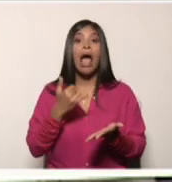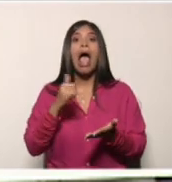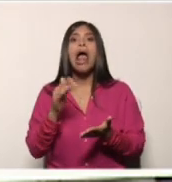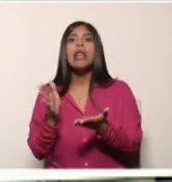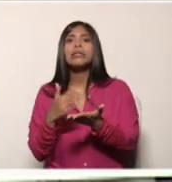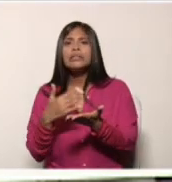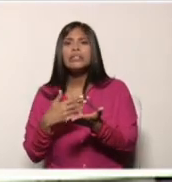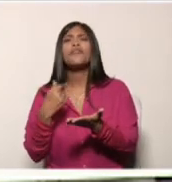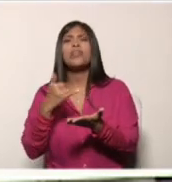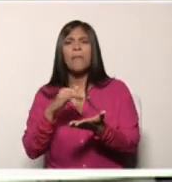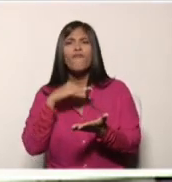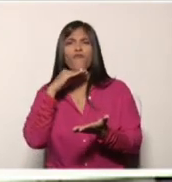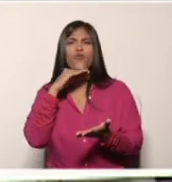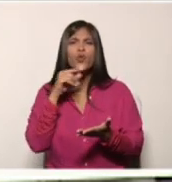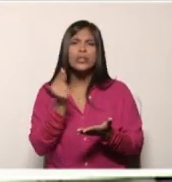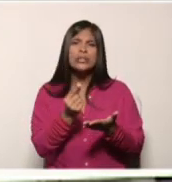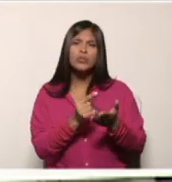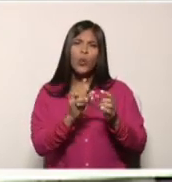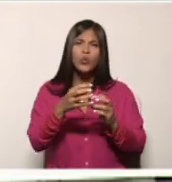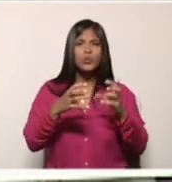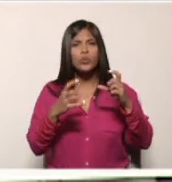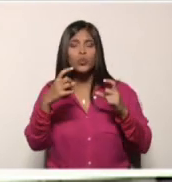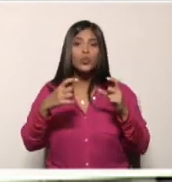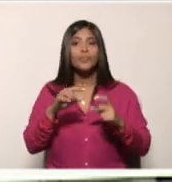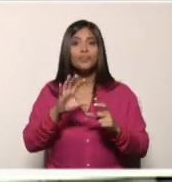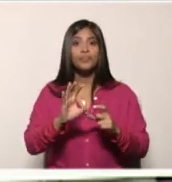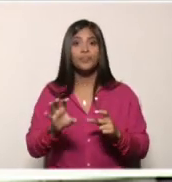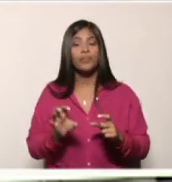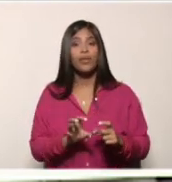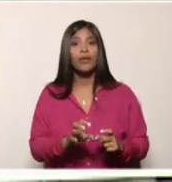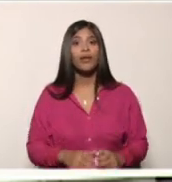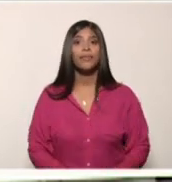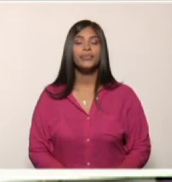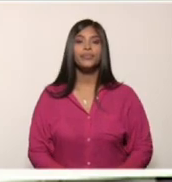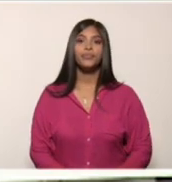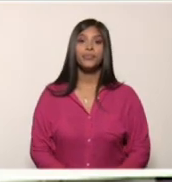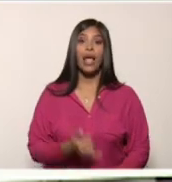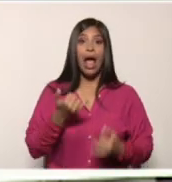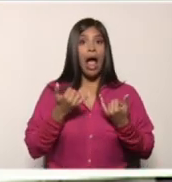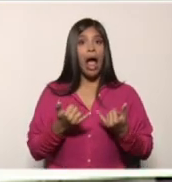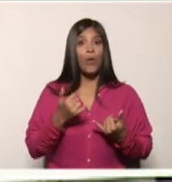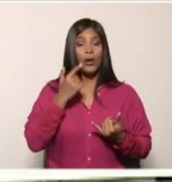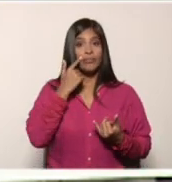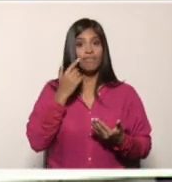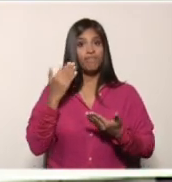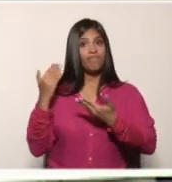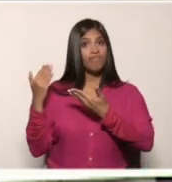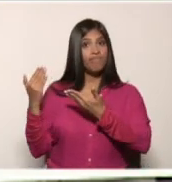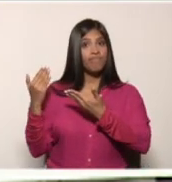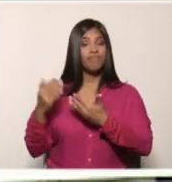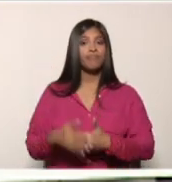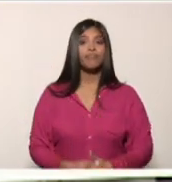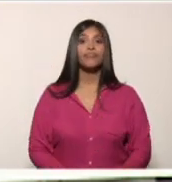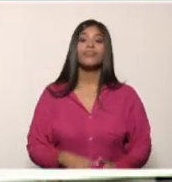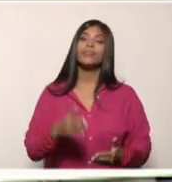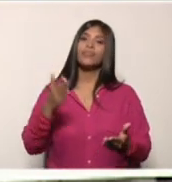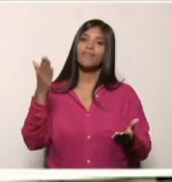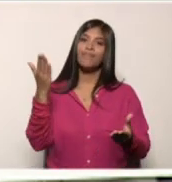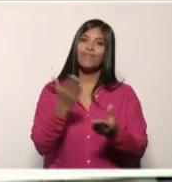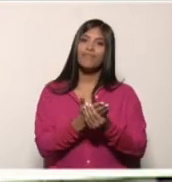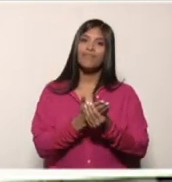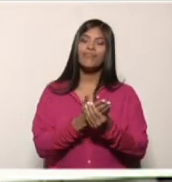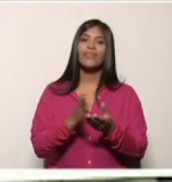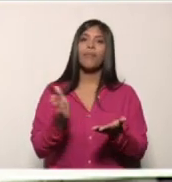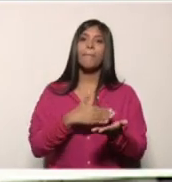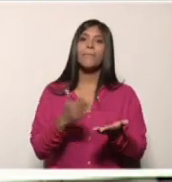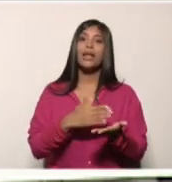cómicas. ¿Okay? Nosotros tenemos una tira cómica que viene dentro del diario Ciudad Caracas,